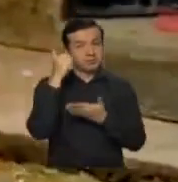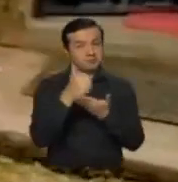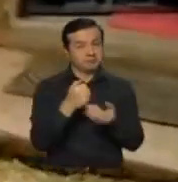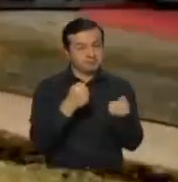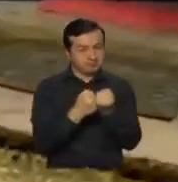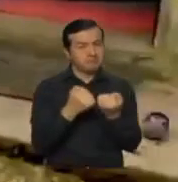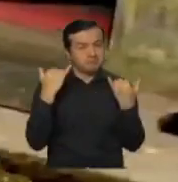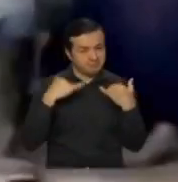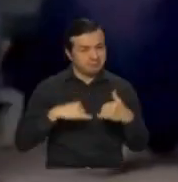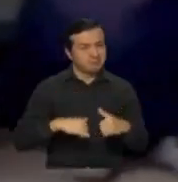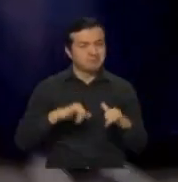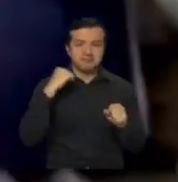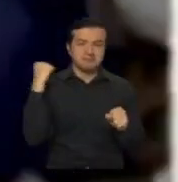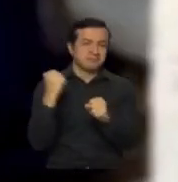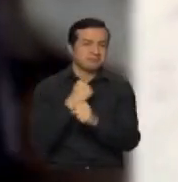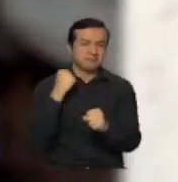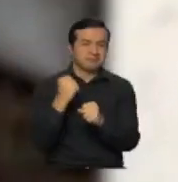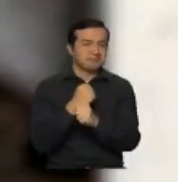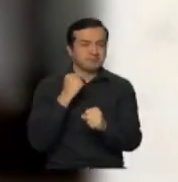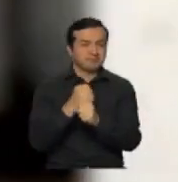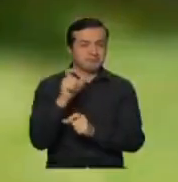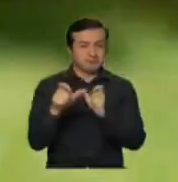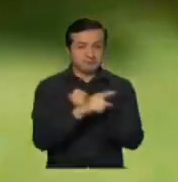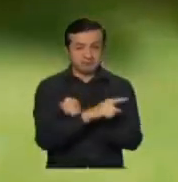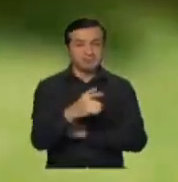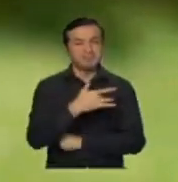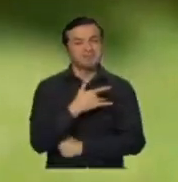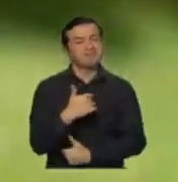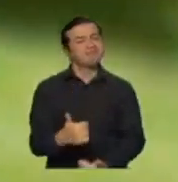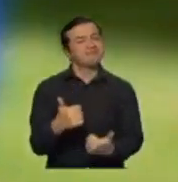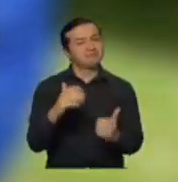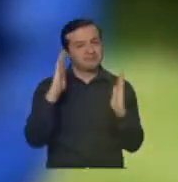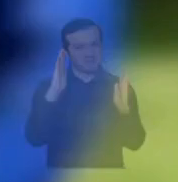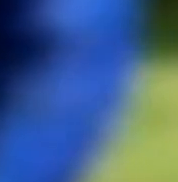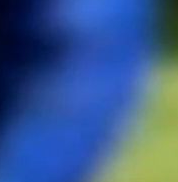misión continúa. Trabajamos por el bienestar de todos.